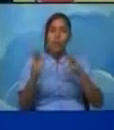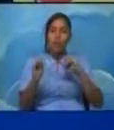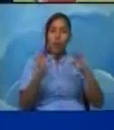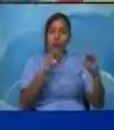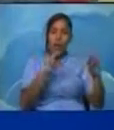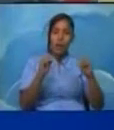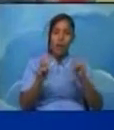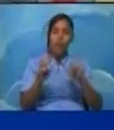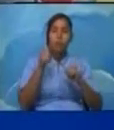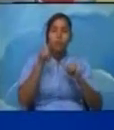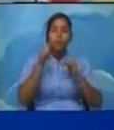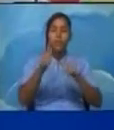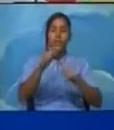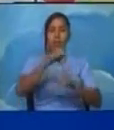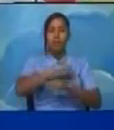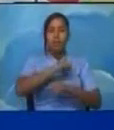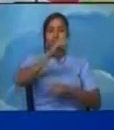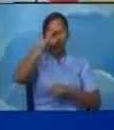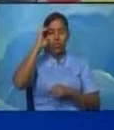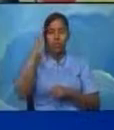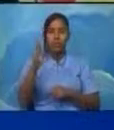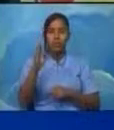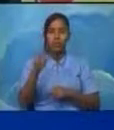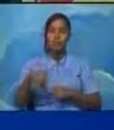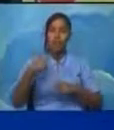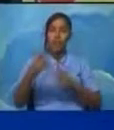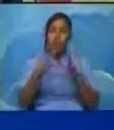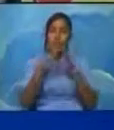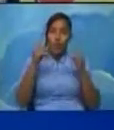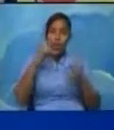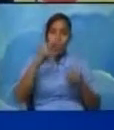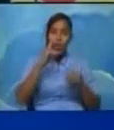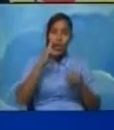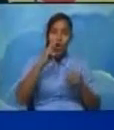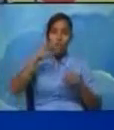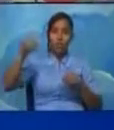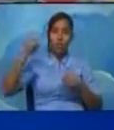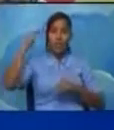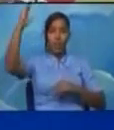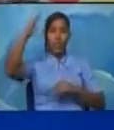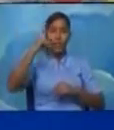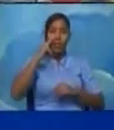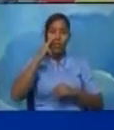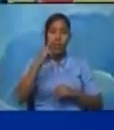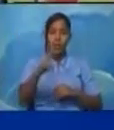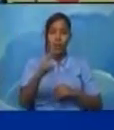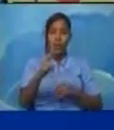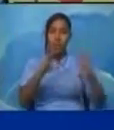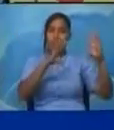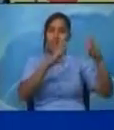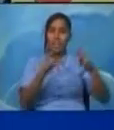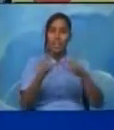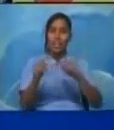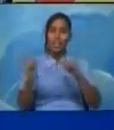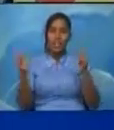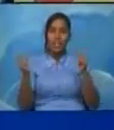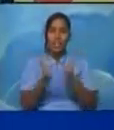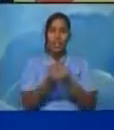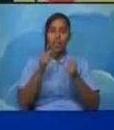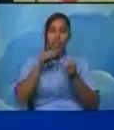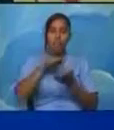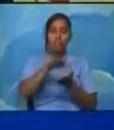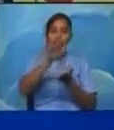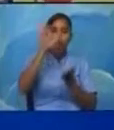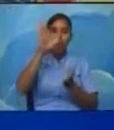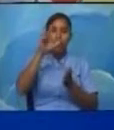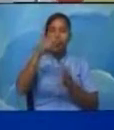hablaron positivamente. Y cuando todos vieron gigante y cuando todos vieron la tierra con la boca